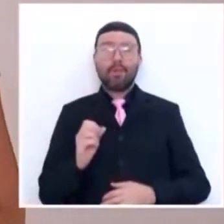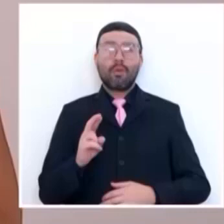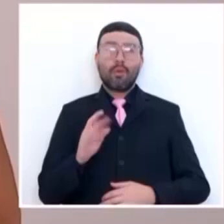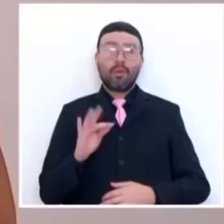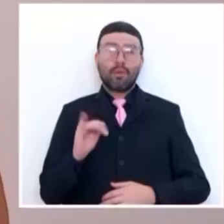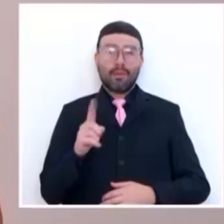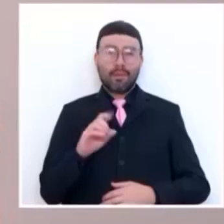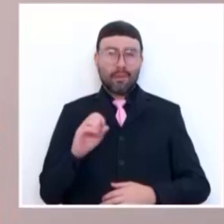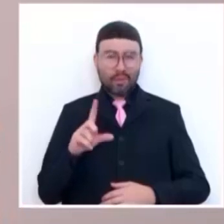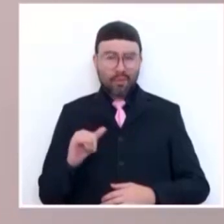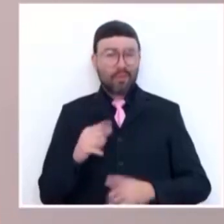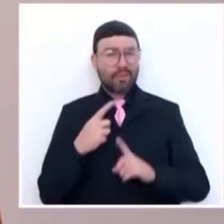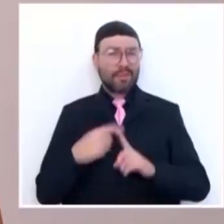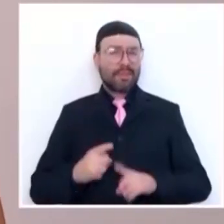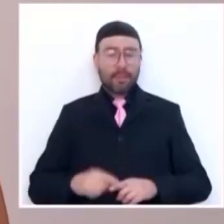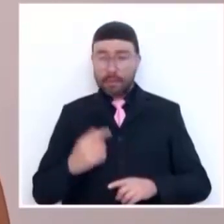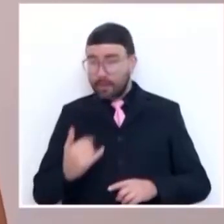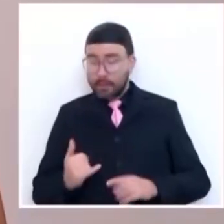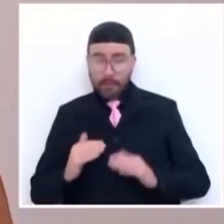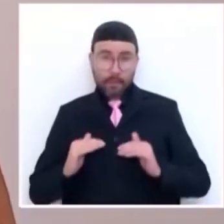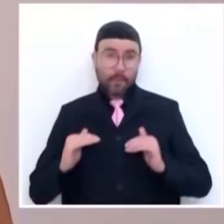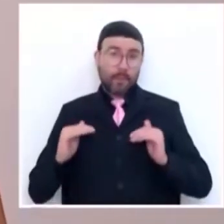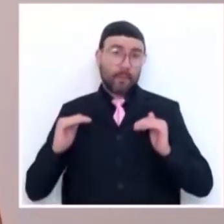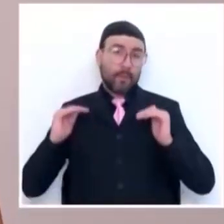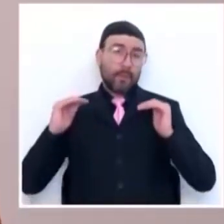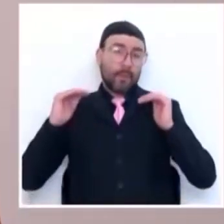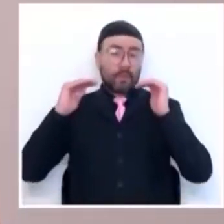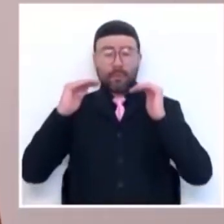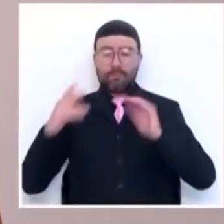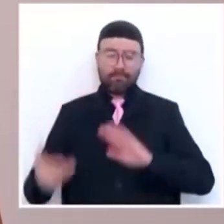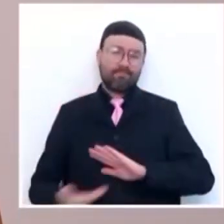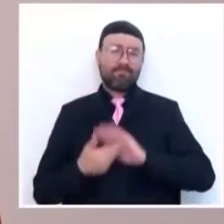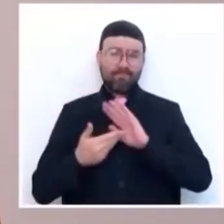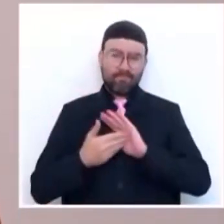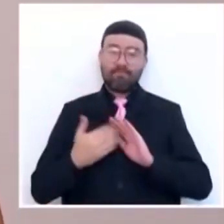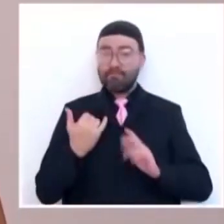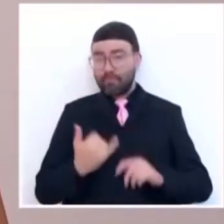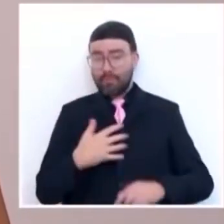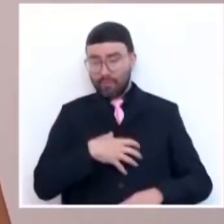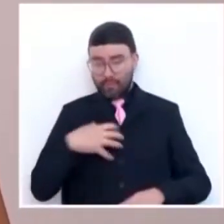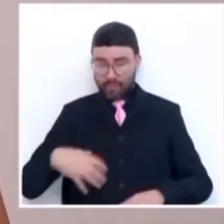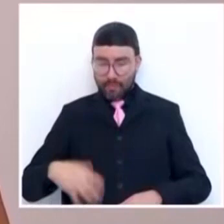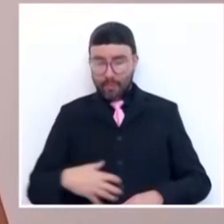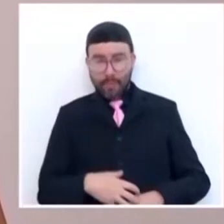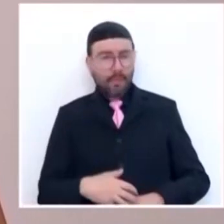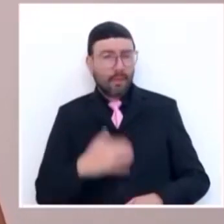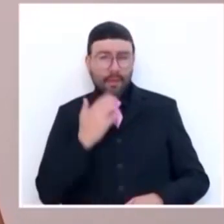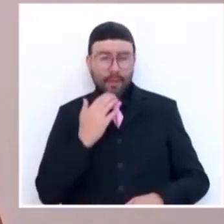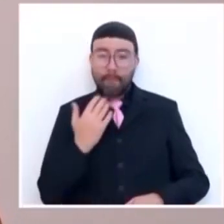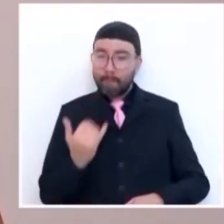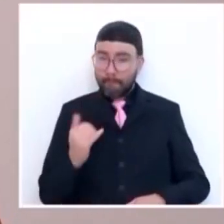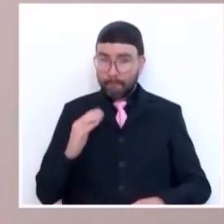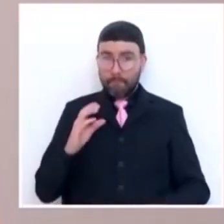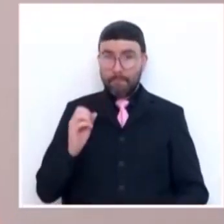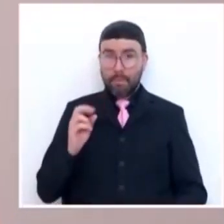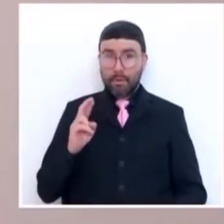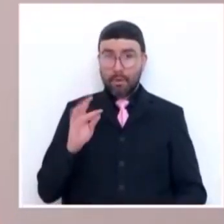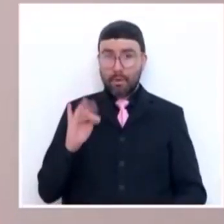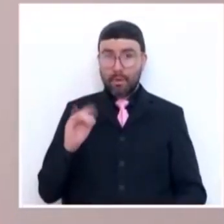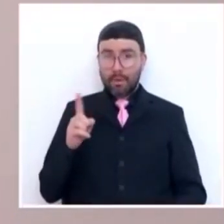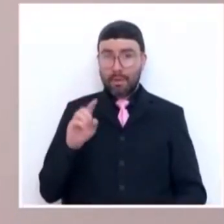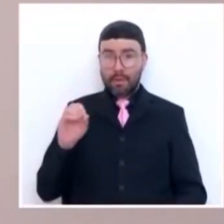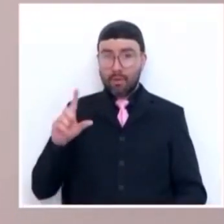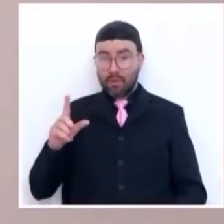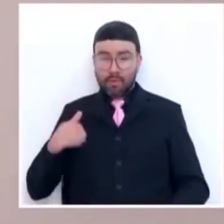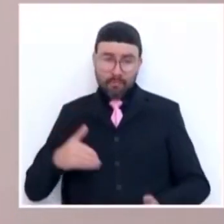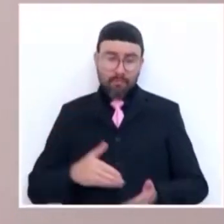algunos neurotransmisores que también se van a elevar, y eso van a afectar directamente a algunos órganos. Por ejemplo, el cortisol puede afectar